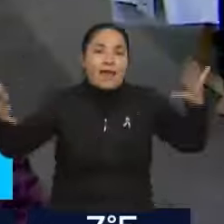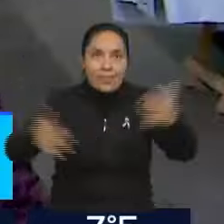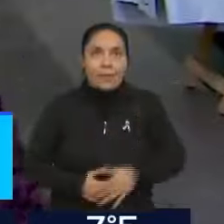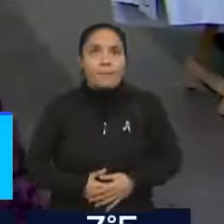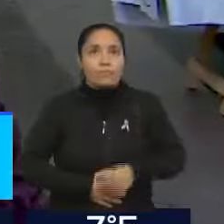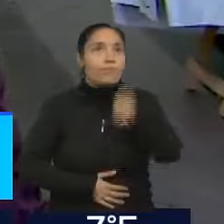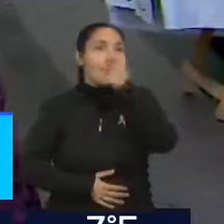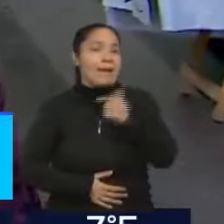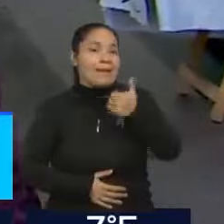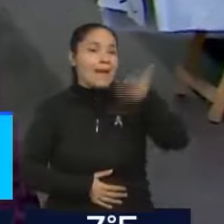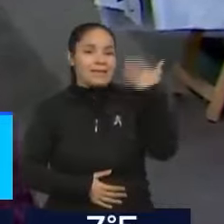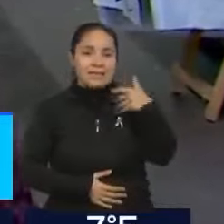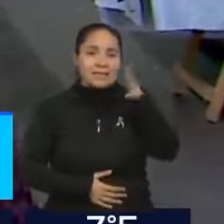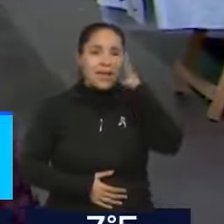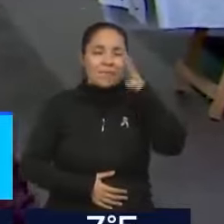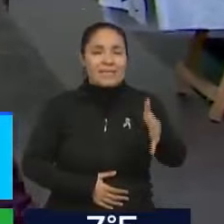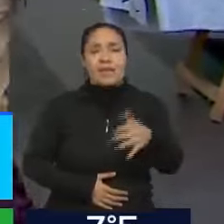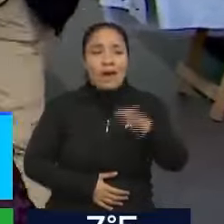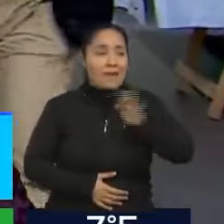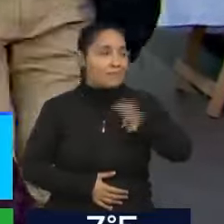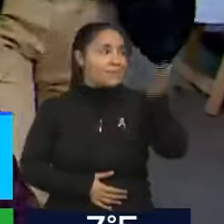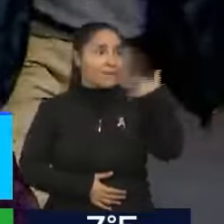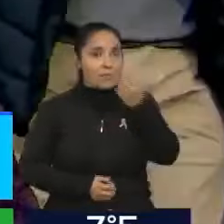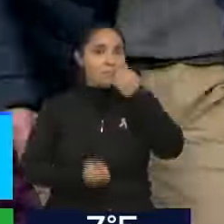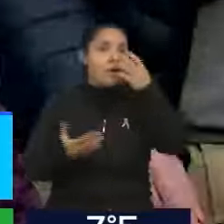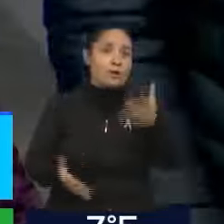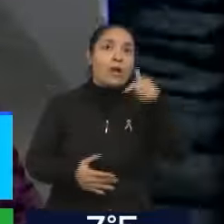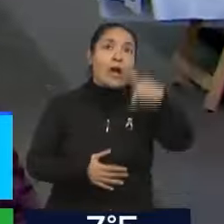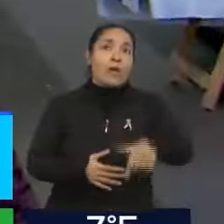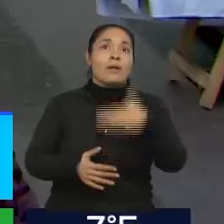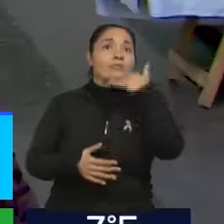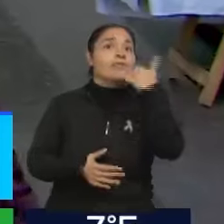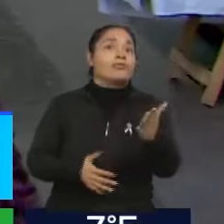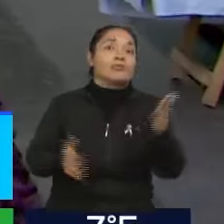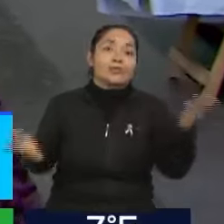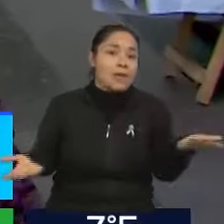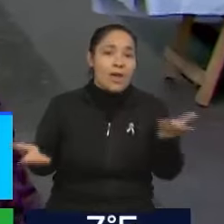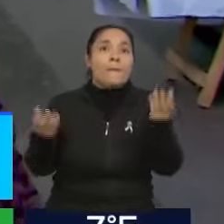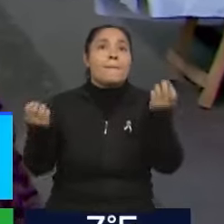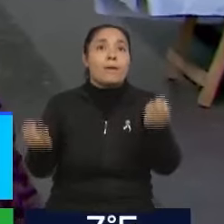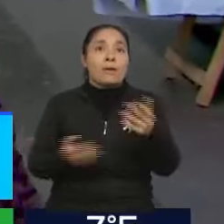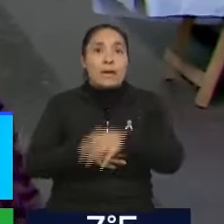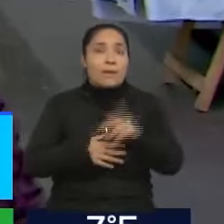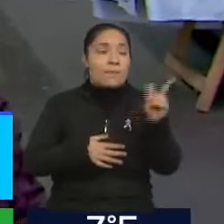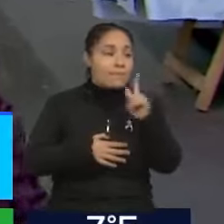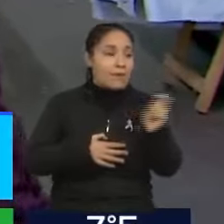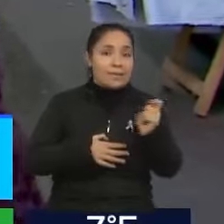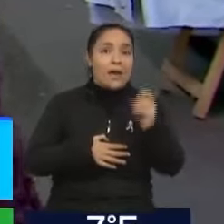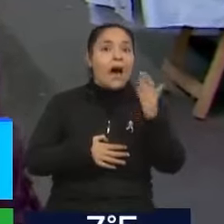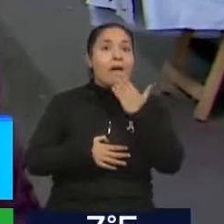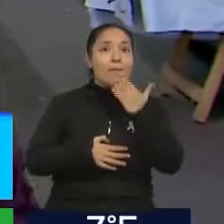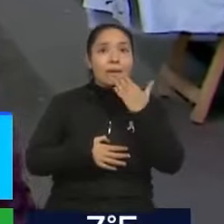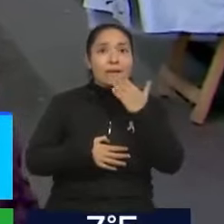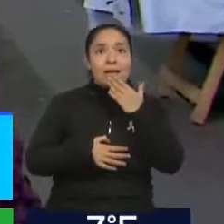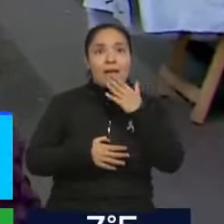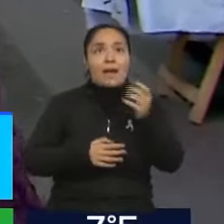era una barbaridad. El año pasado se me había mejorado bastante y ahora no sé porque no había usado todo el mes de abril. No usé